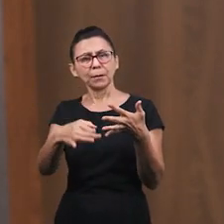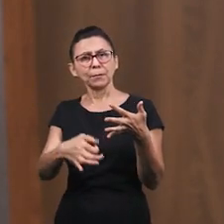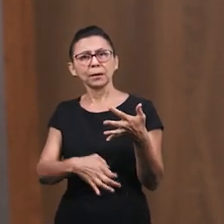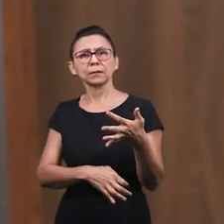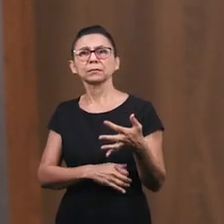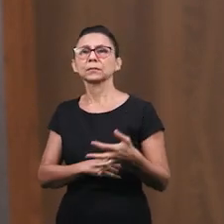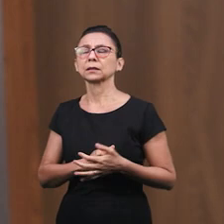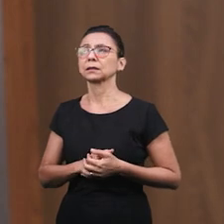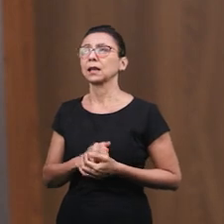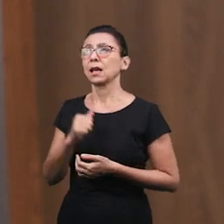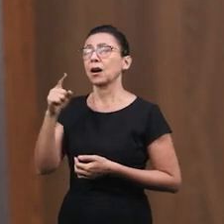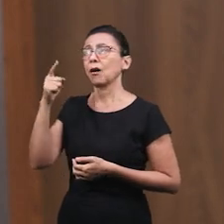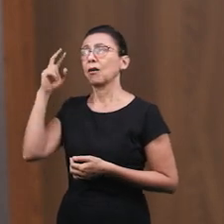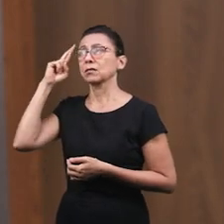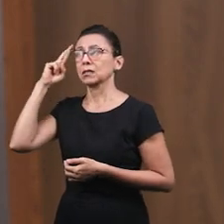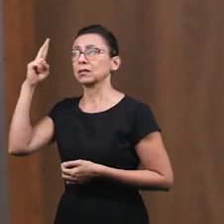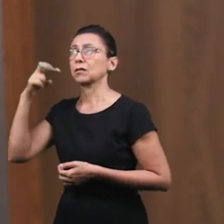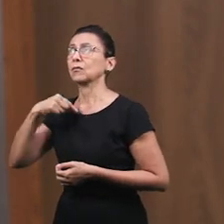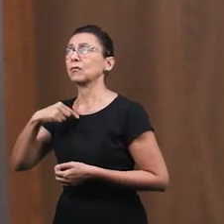decirle